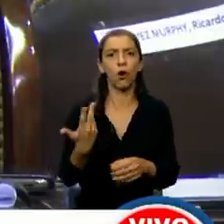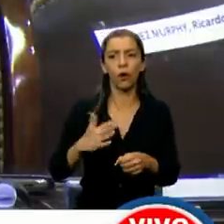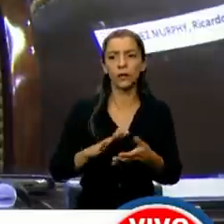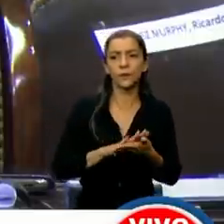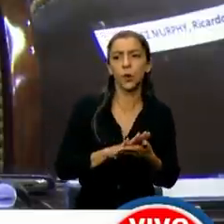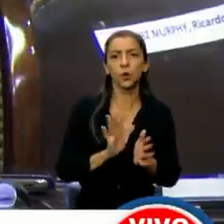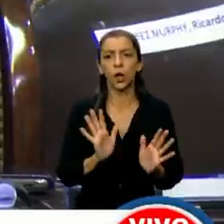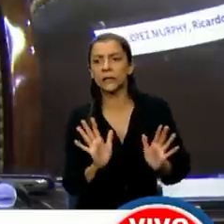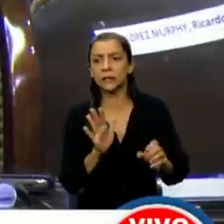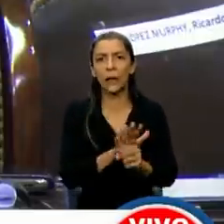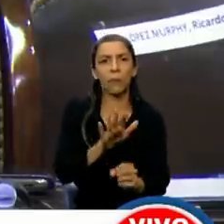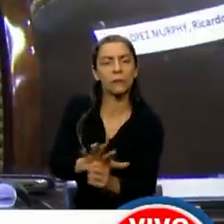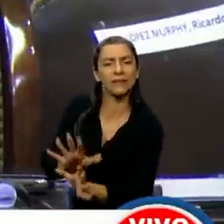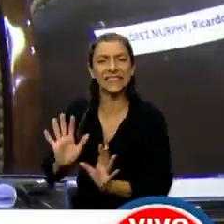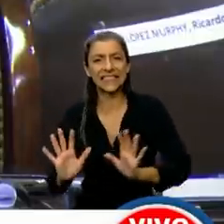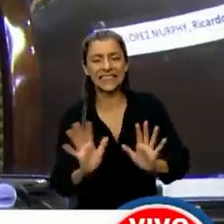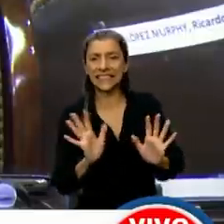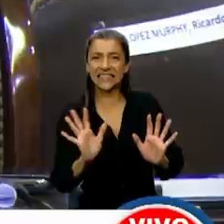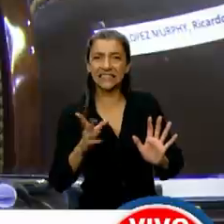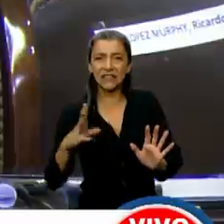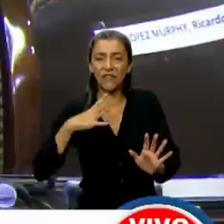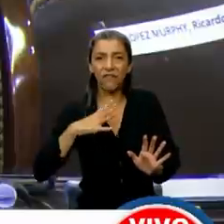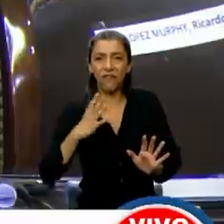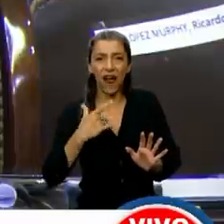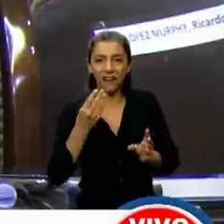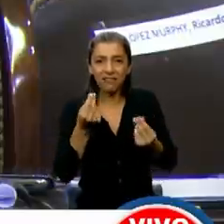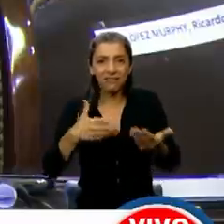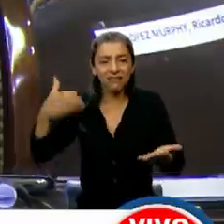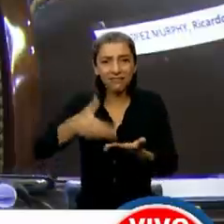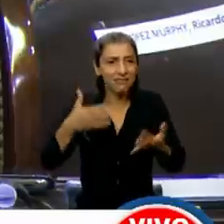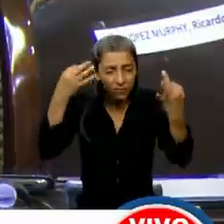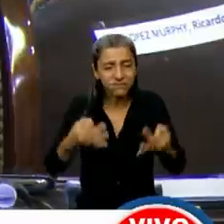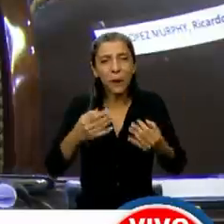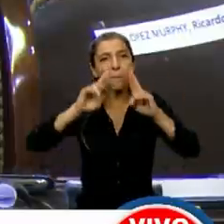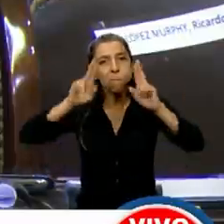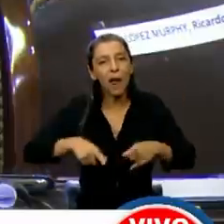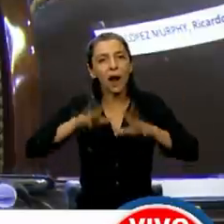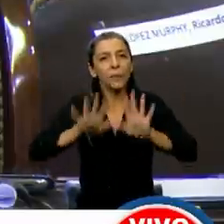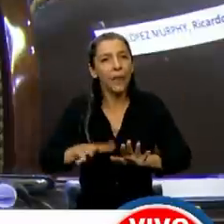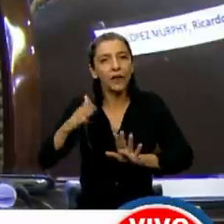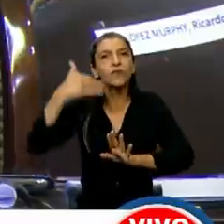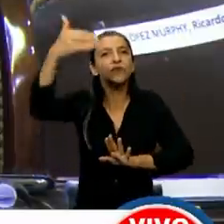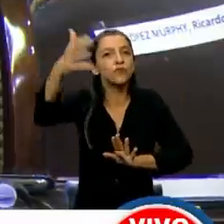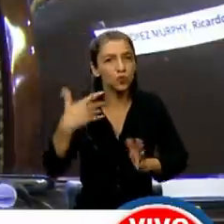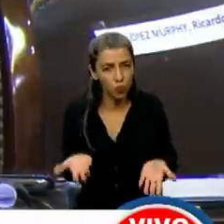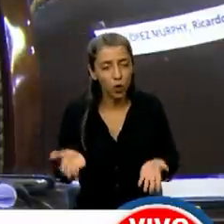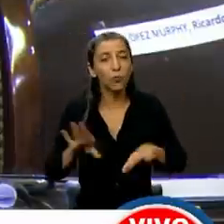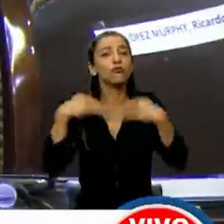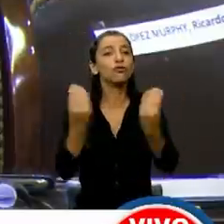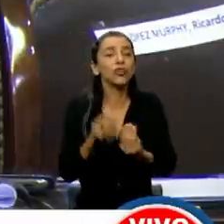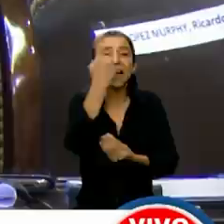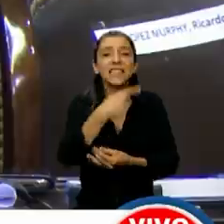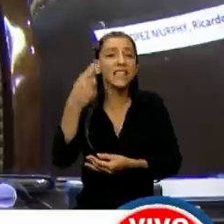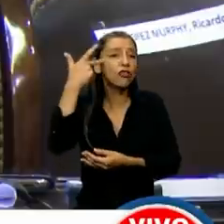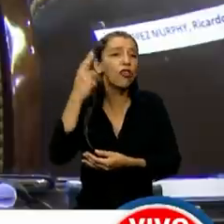eso quiero señalar que faltan fondo esto ya ha salido muy caros a los argentinos más de 118 mil